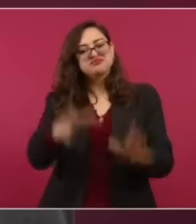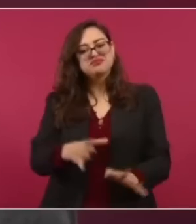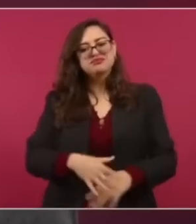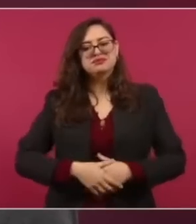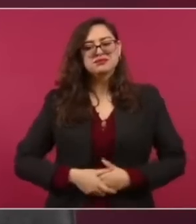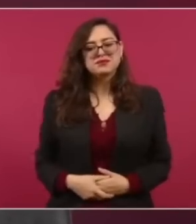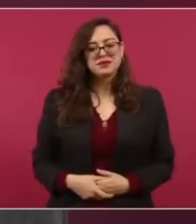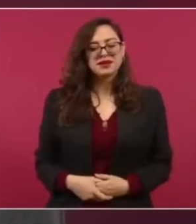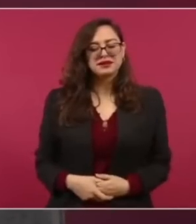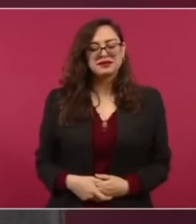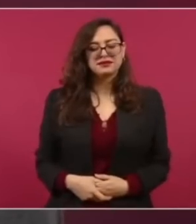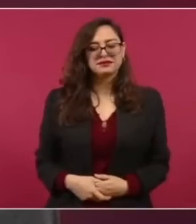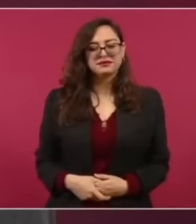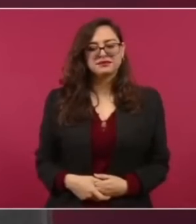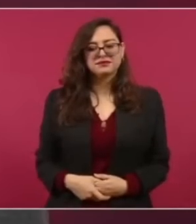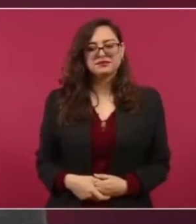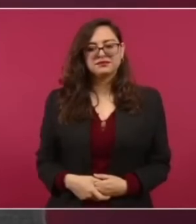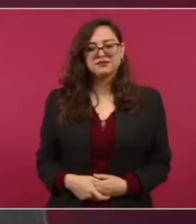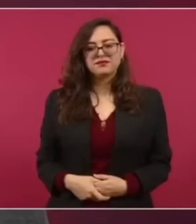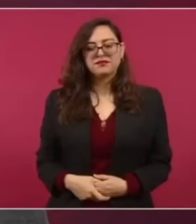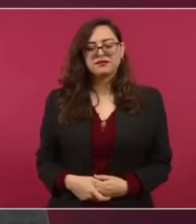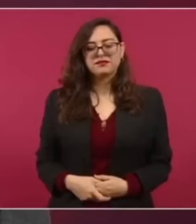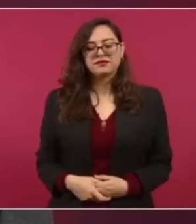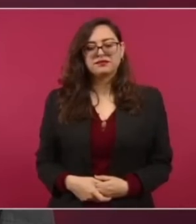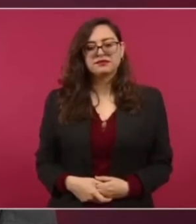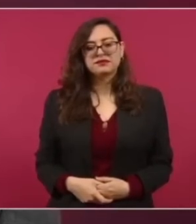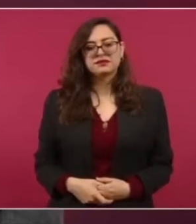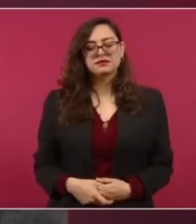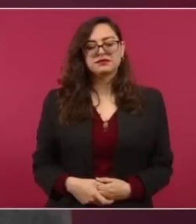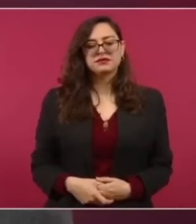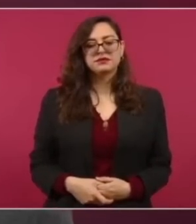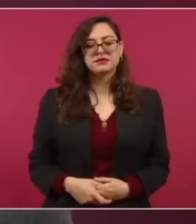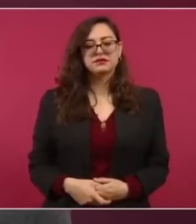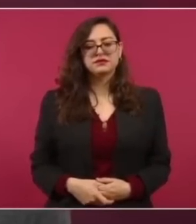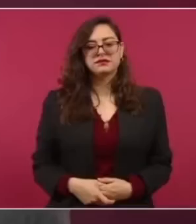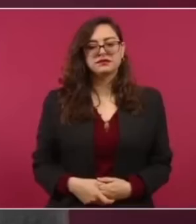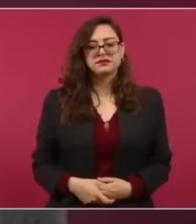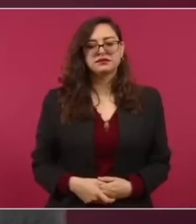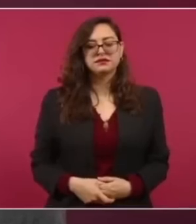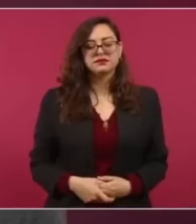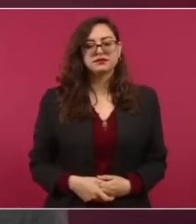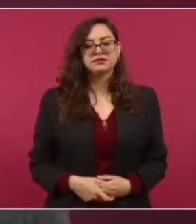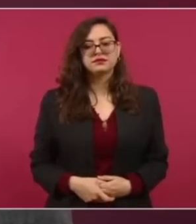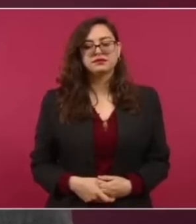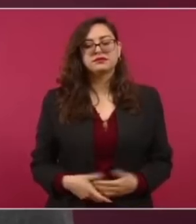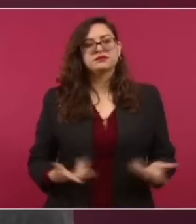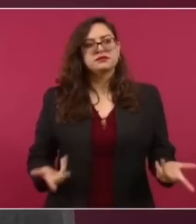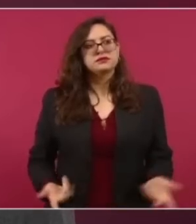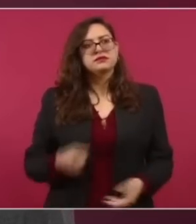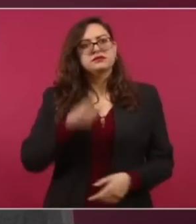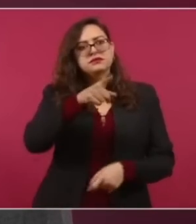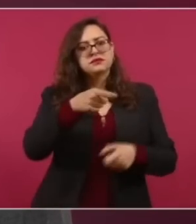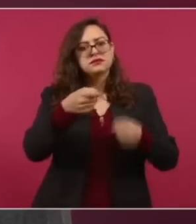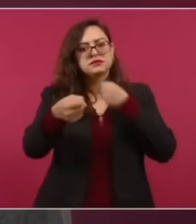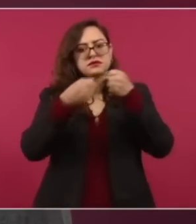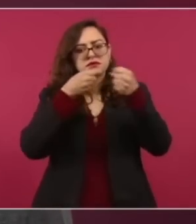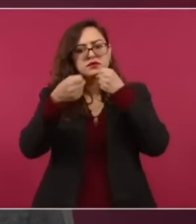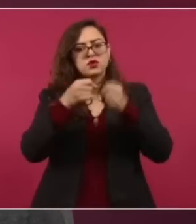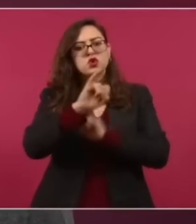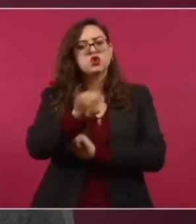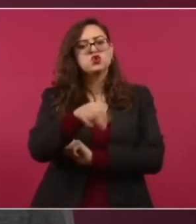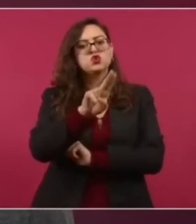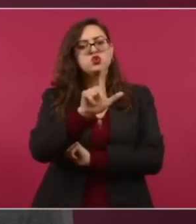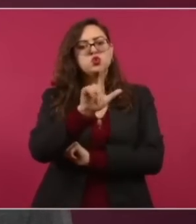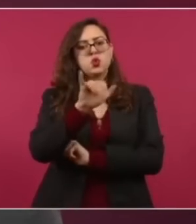Amigos y amigas, que tengan excelente tarde. No vas a creer lo que pasó el día de hoy en la mañanera. El presidente de